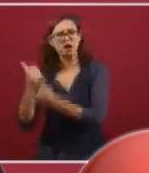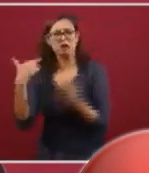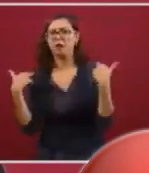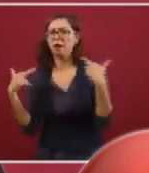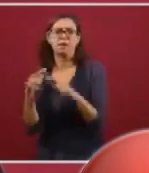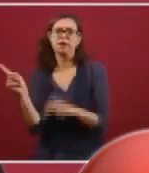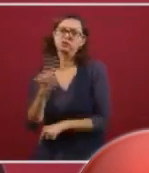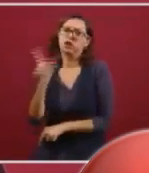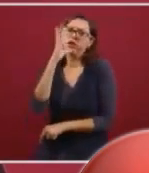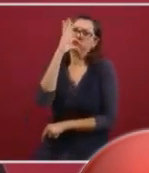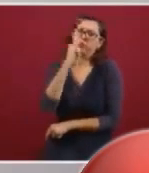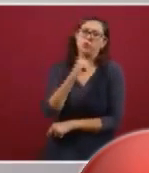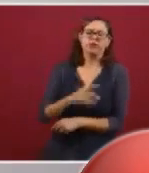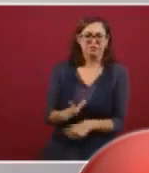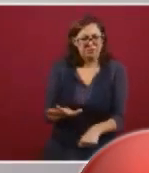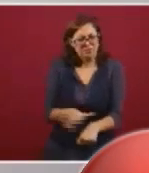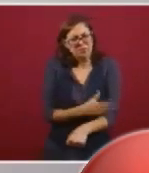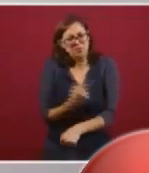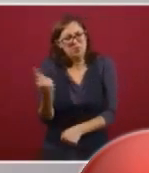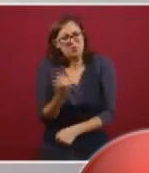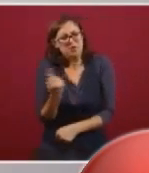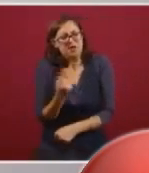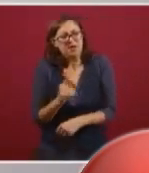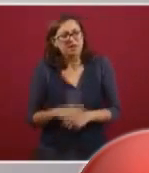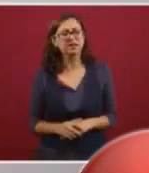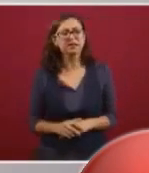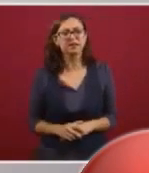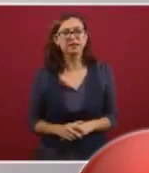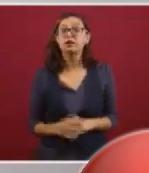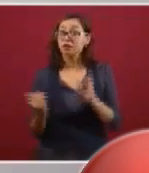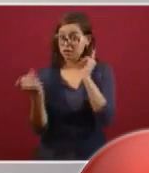Y esto debería de aplicar también para los médicos.